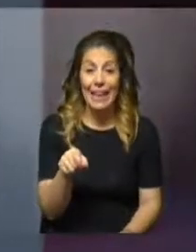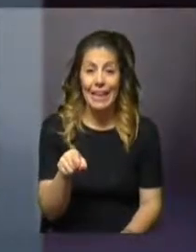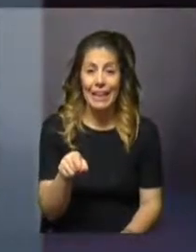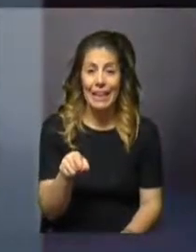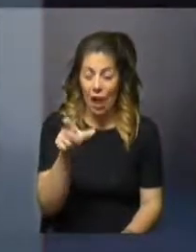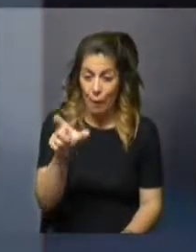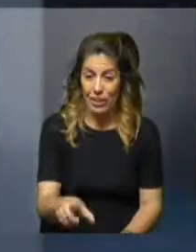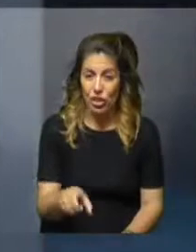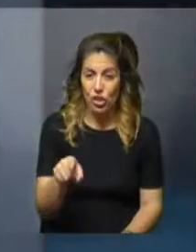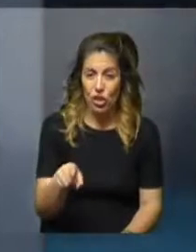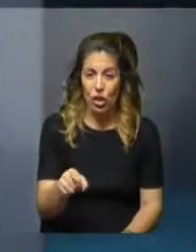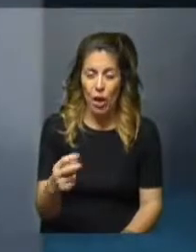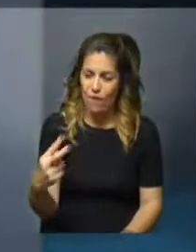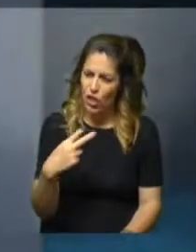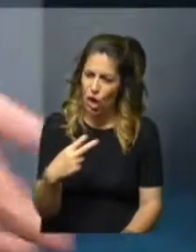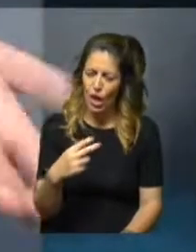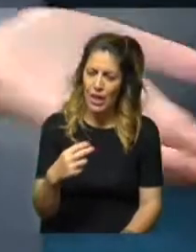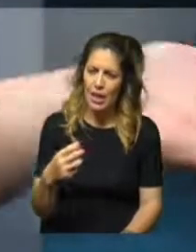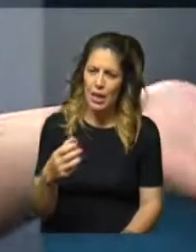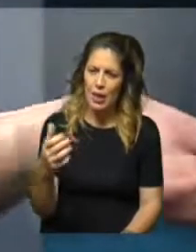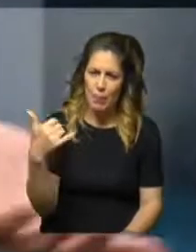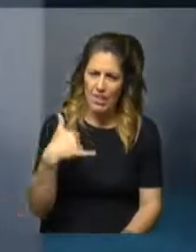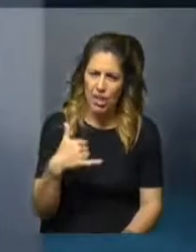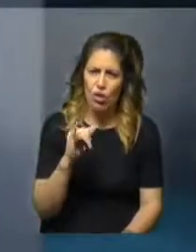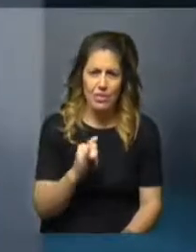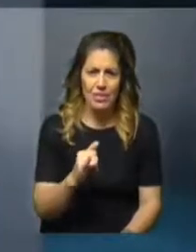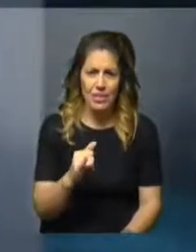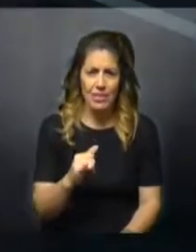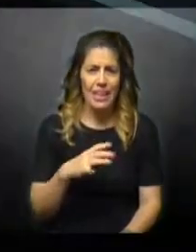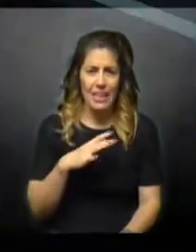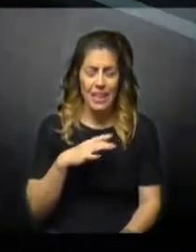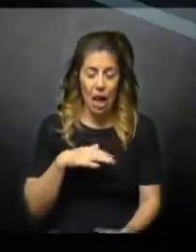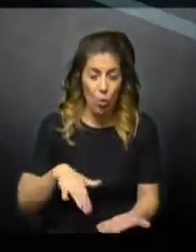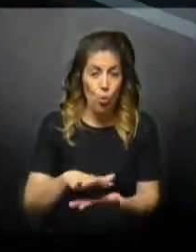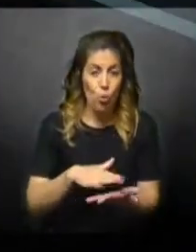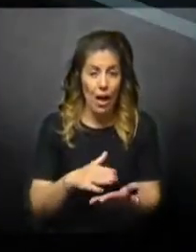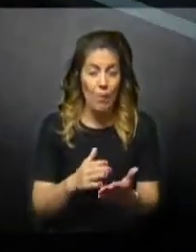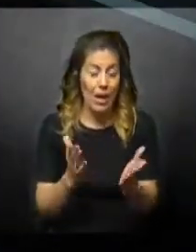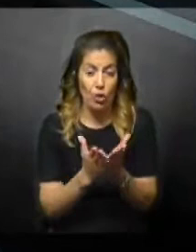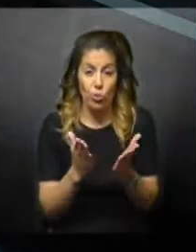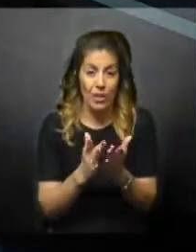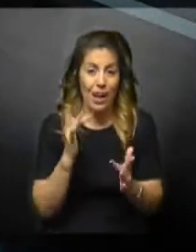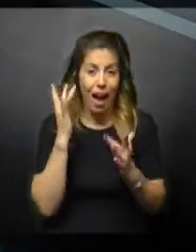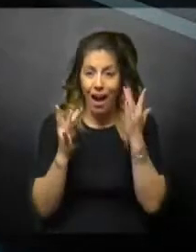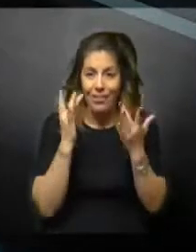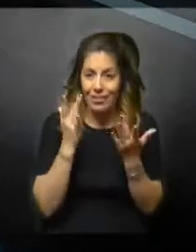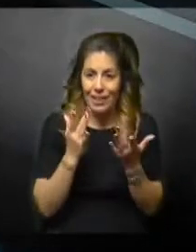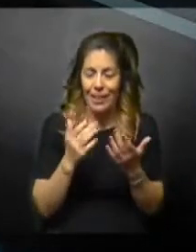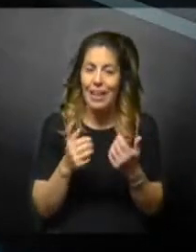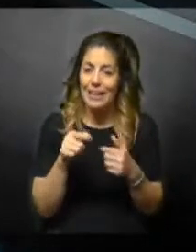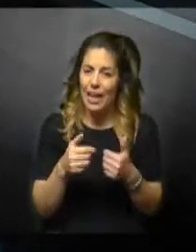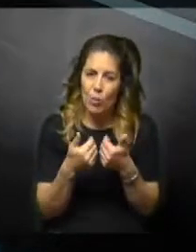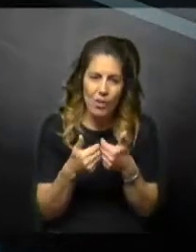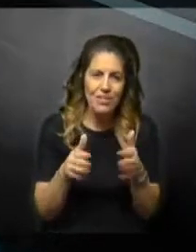fue como que me me abrió a decir Claro claro tiene que existir un lugar para estudiar eso y me abrió esa puerta